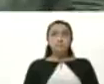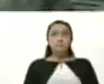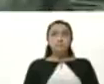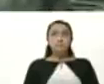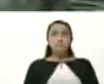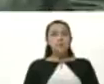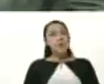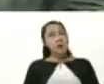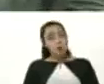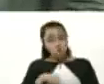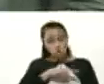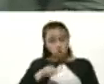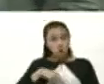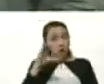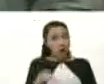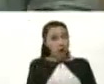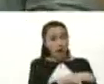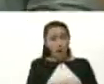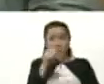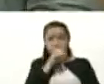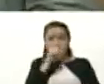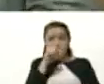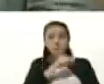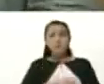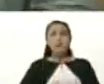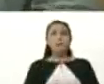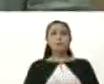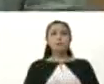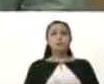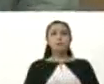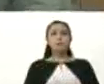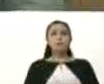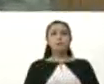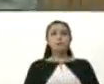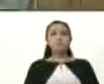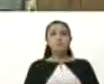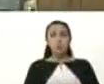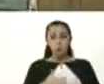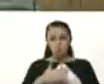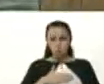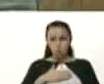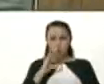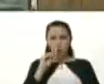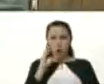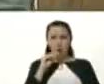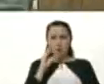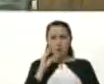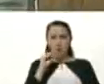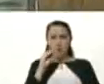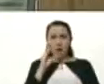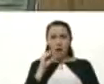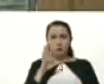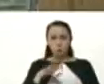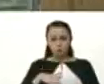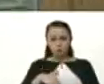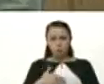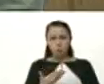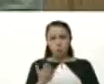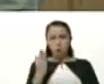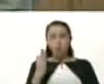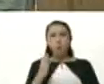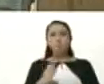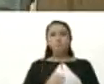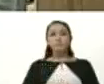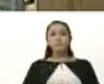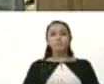a cantar él y a tratar de hablar yo, si es que me da la